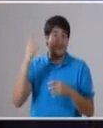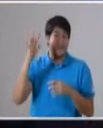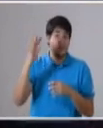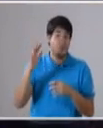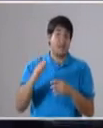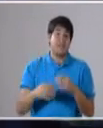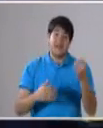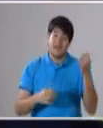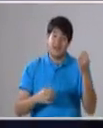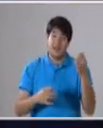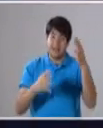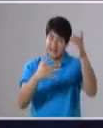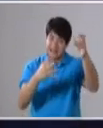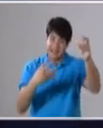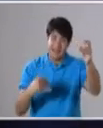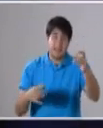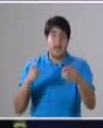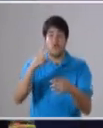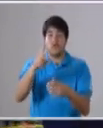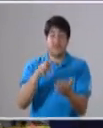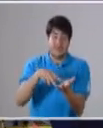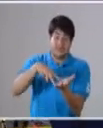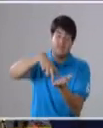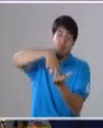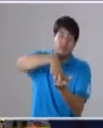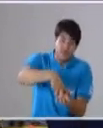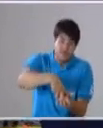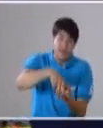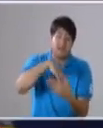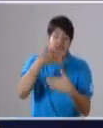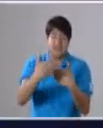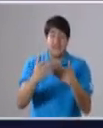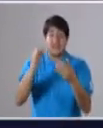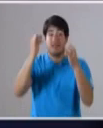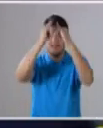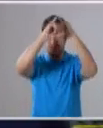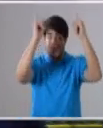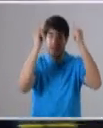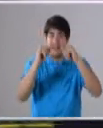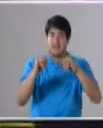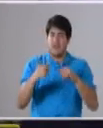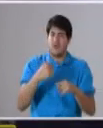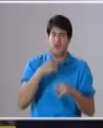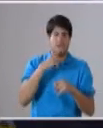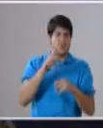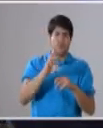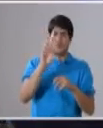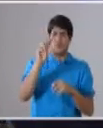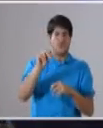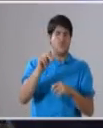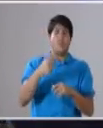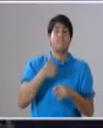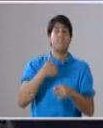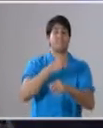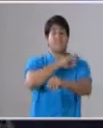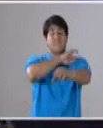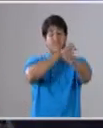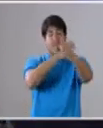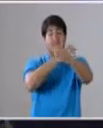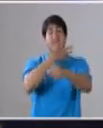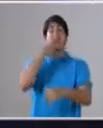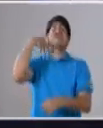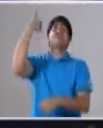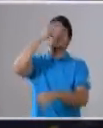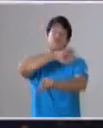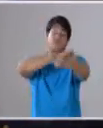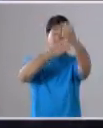vosotros os postraréis delante de la estatua. Ellos dijeron: lo siento mucho, nuestro Dios poderoso es para salvarnos, pero